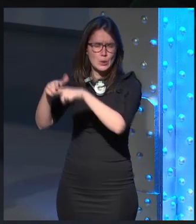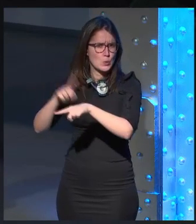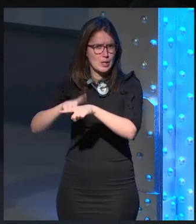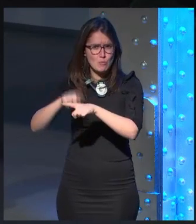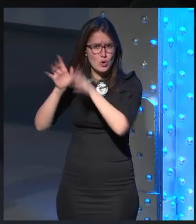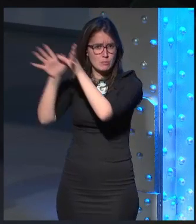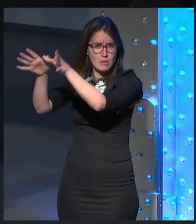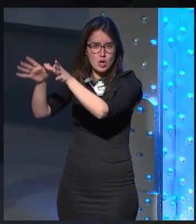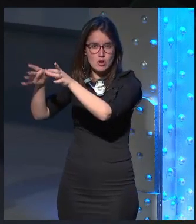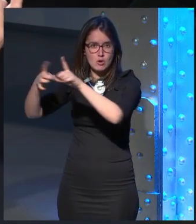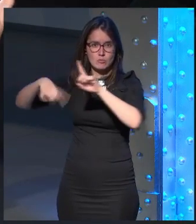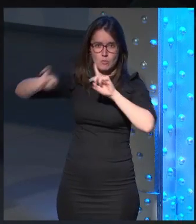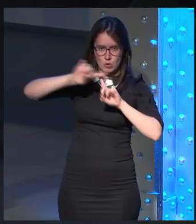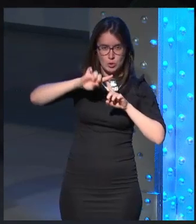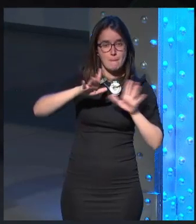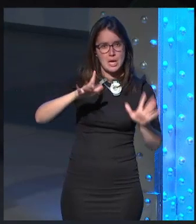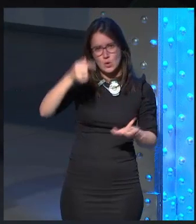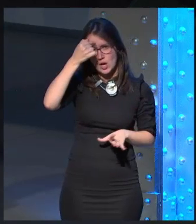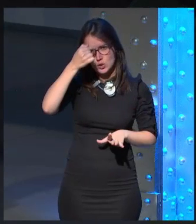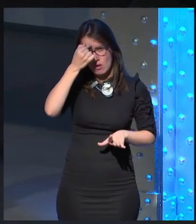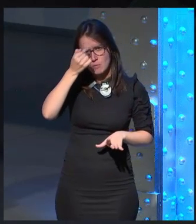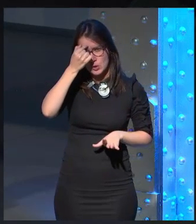ahí arriba, han vuelto, pero los echo de menos.